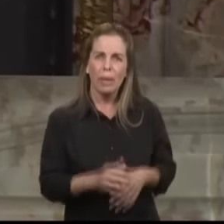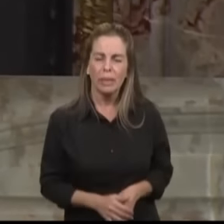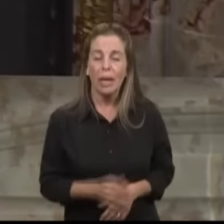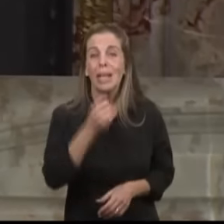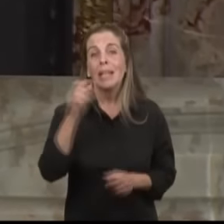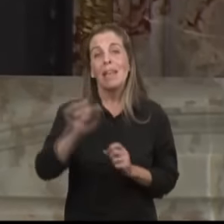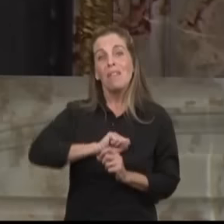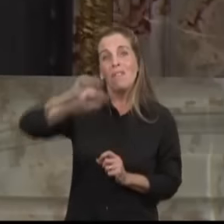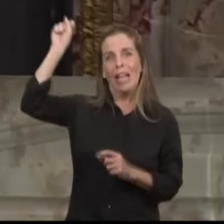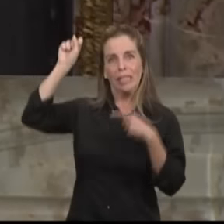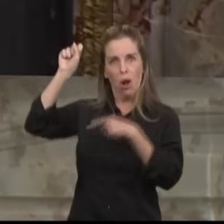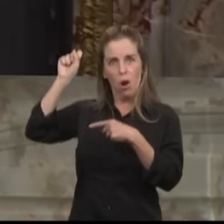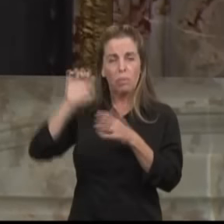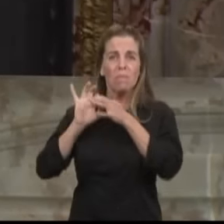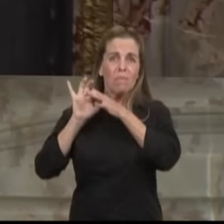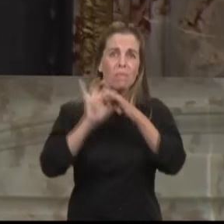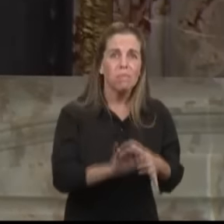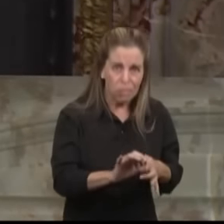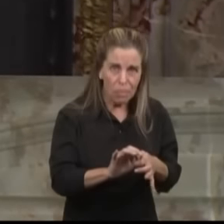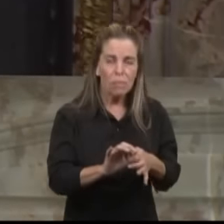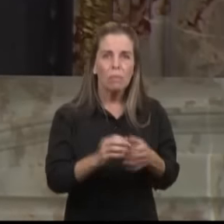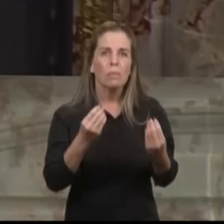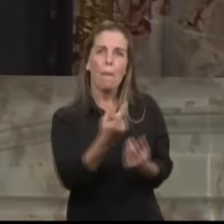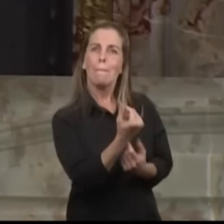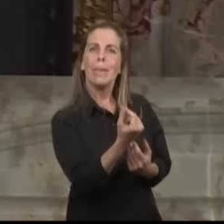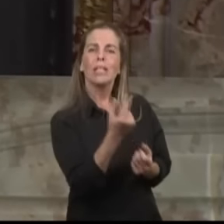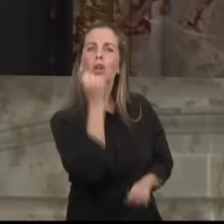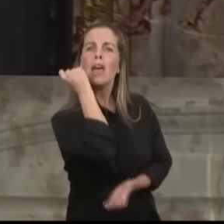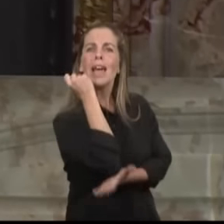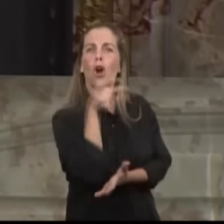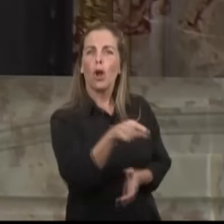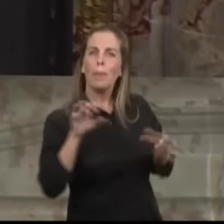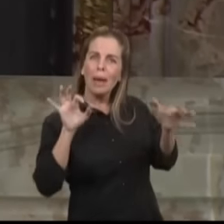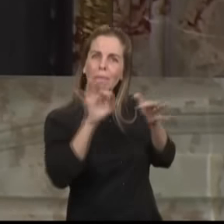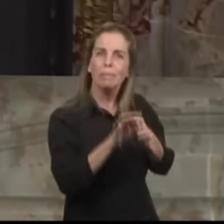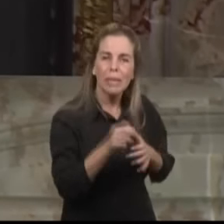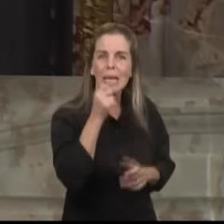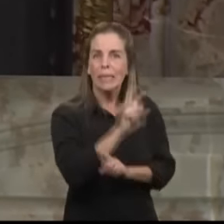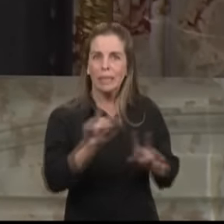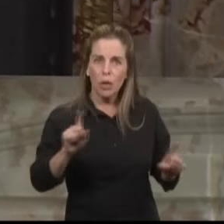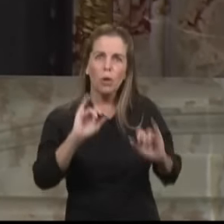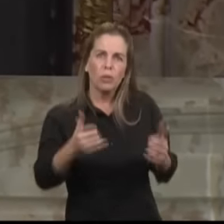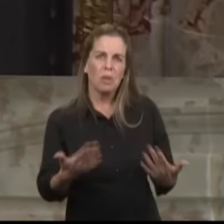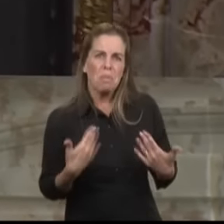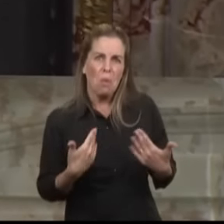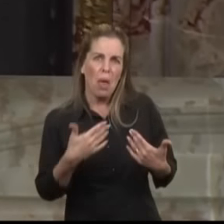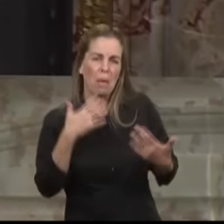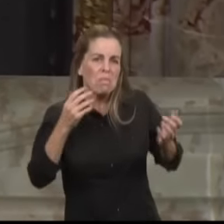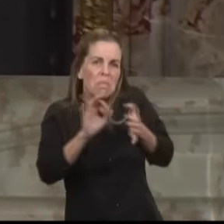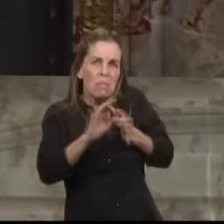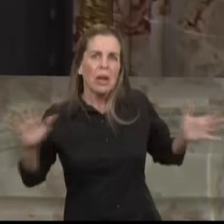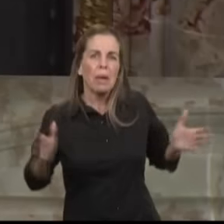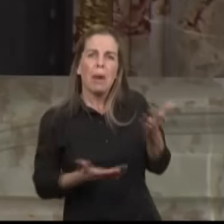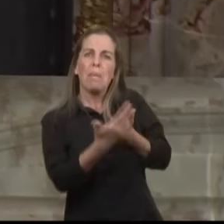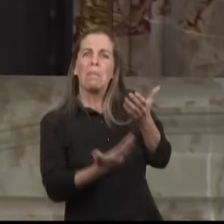la inflación no estuviera directamente ligada a la cantidad de dinero de una economía, podríamos felizmente imprimir billetes para todos y